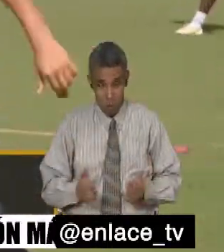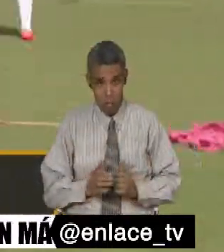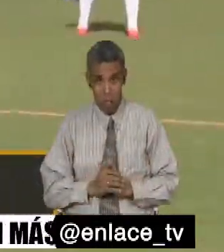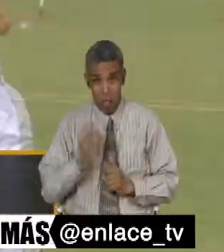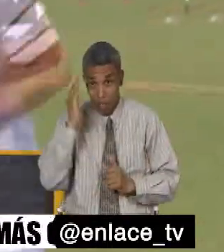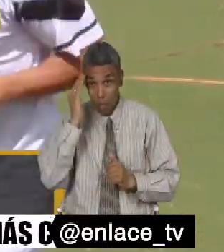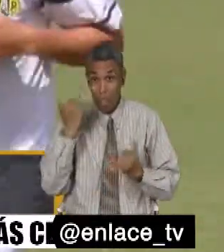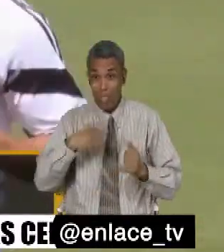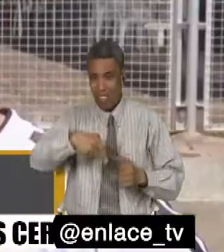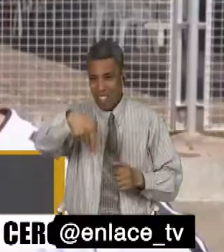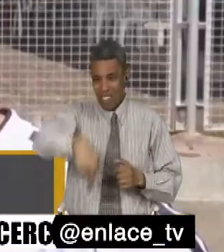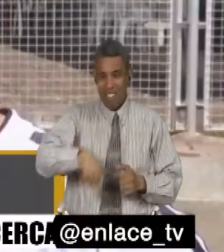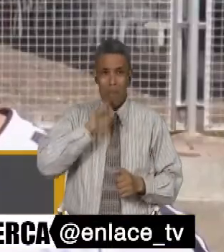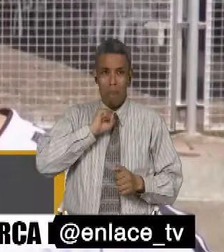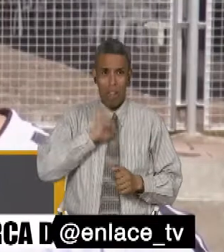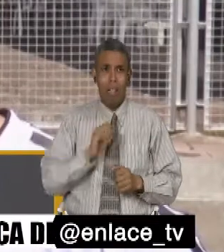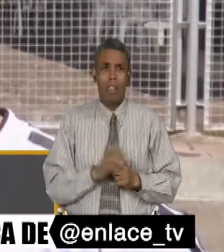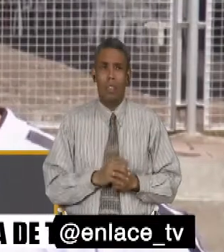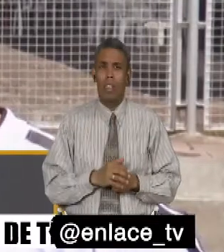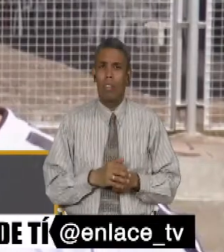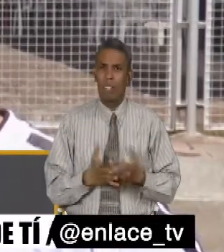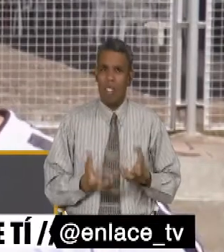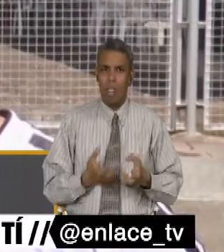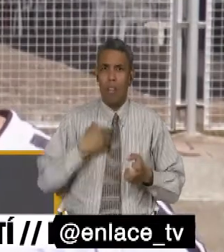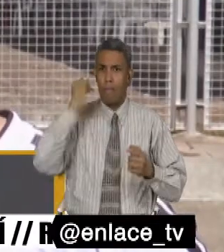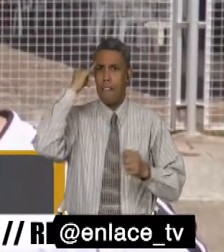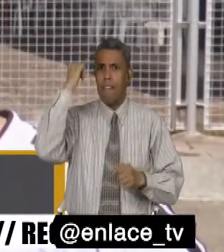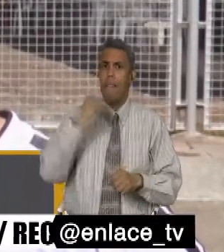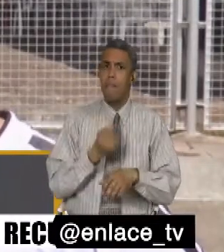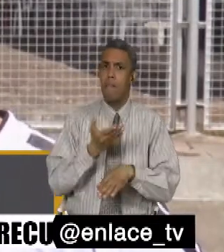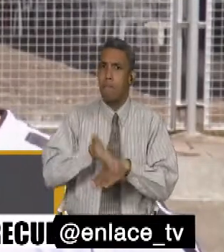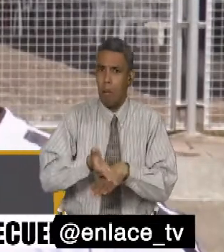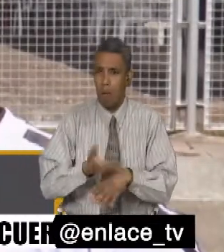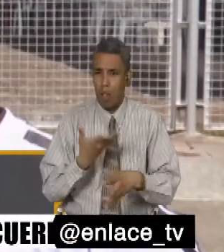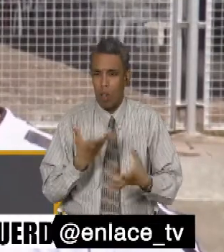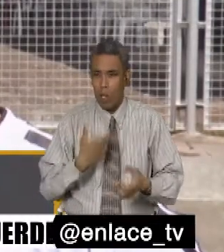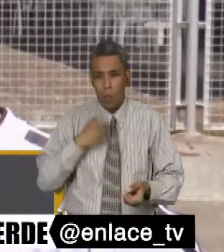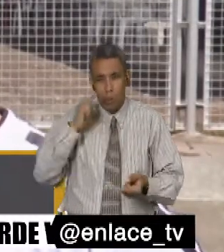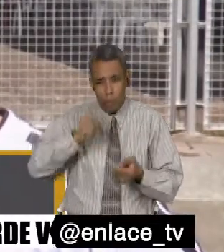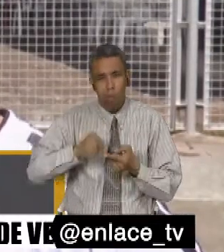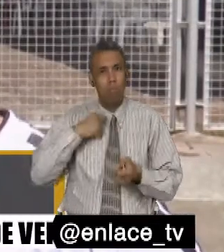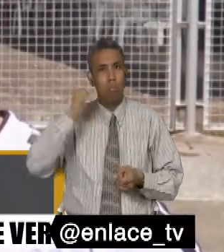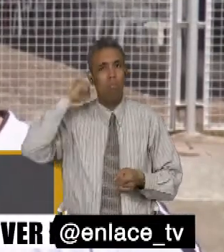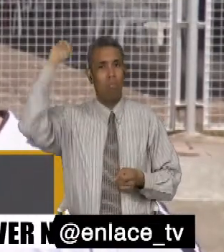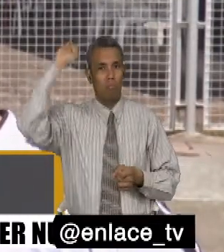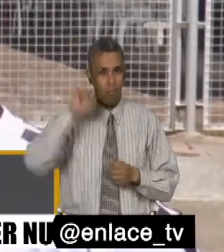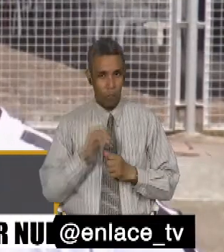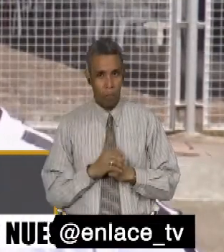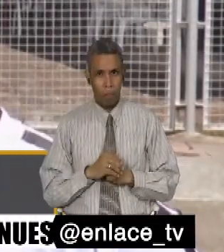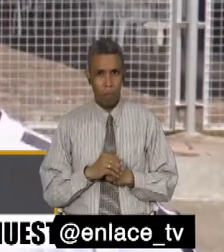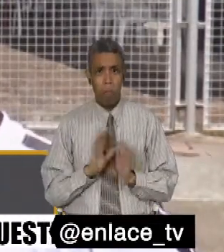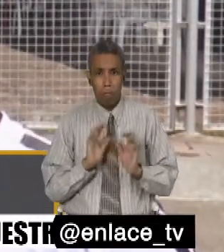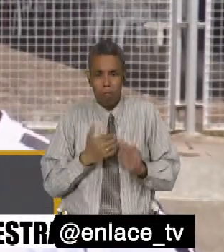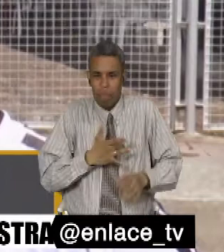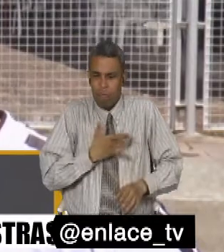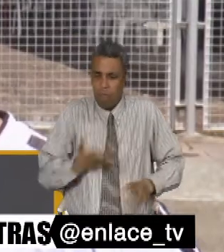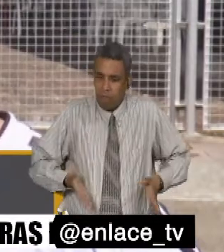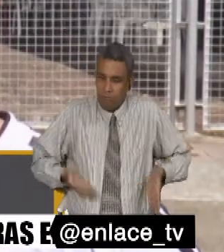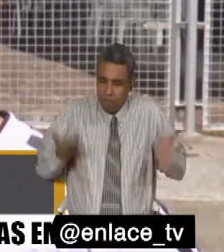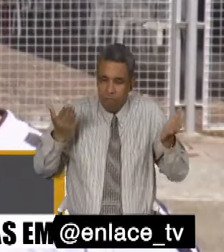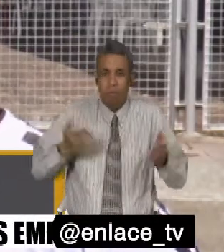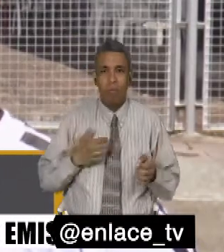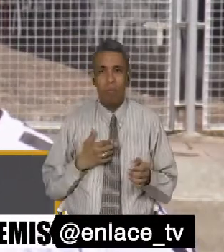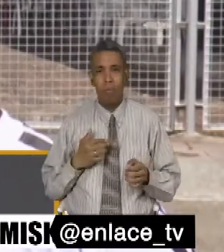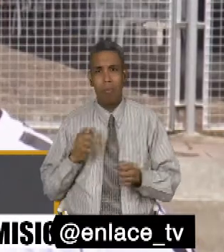tarde locales vamos a salir a proponer a buscar el resultado venimos bien anímicamente ya que por